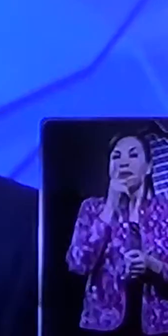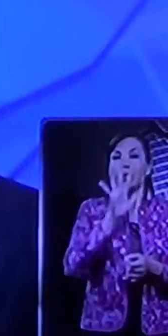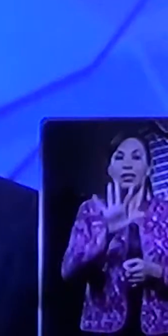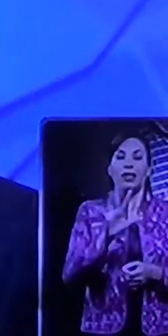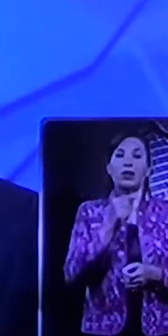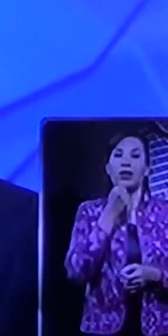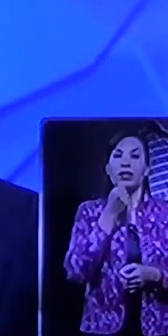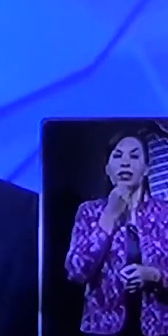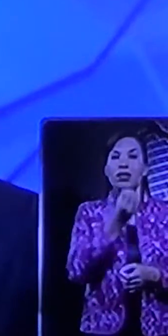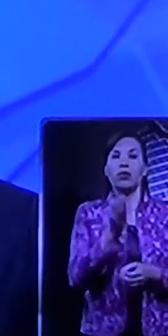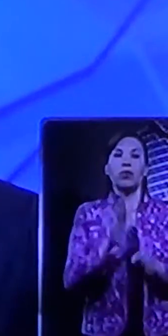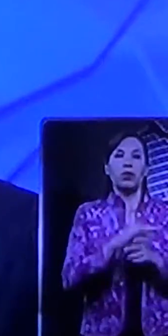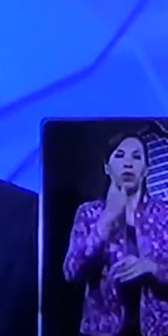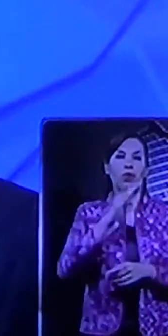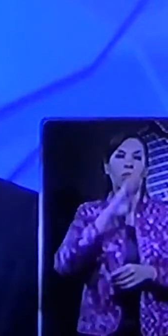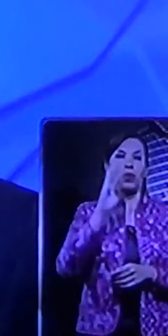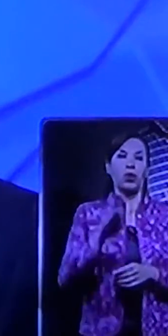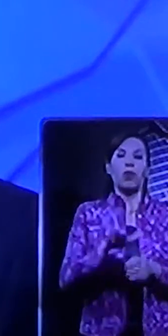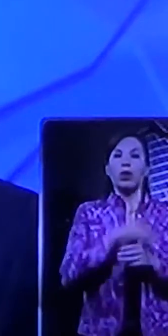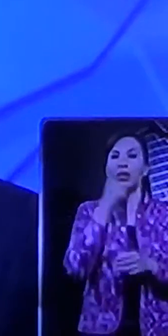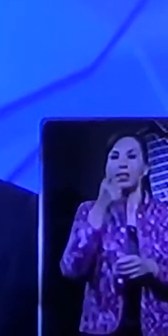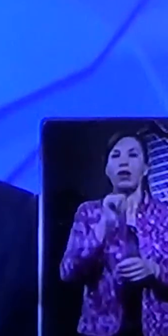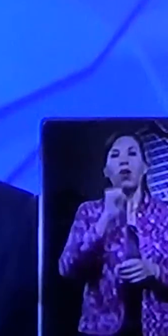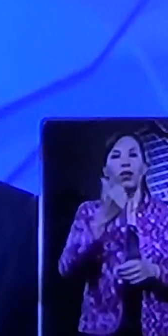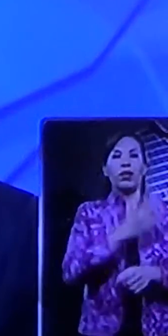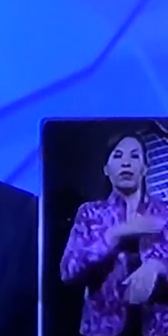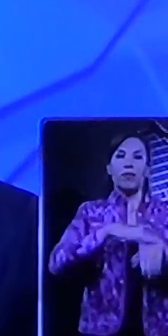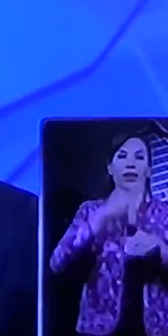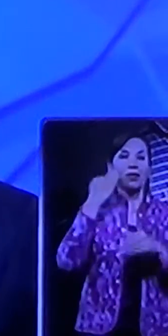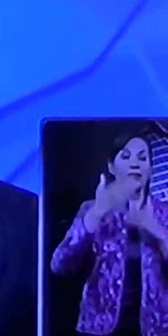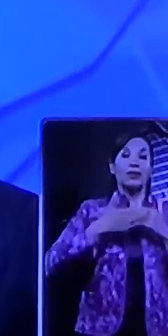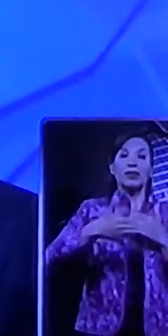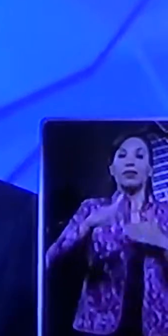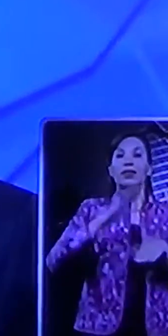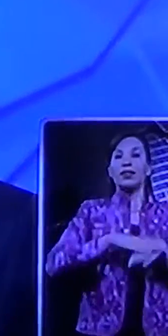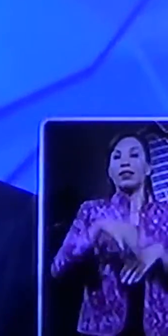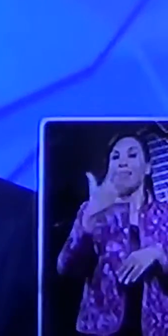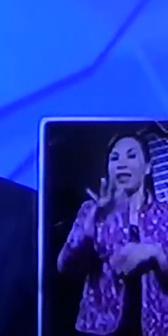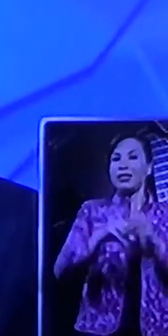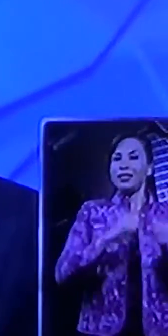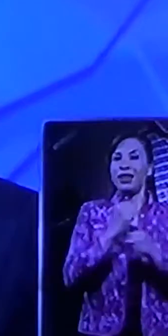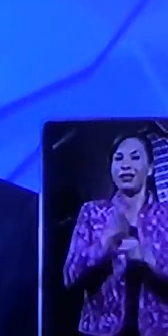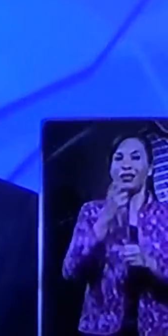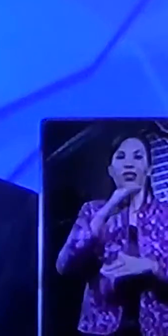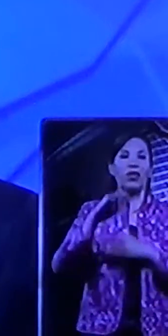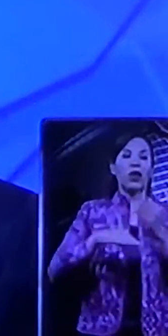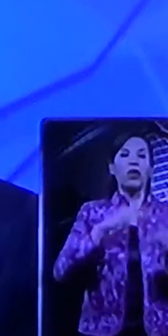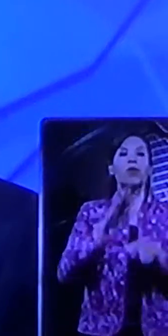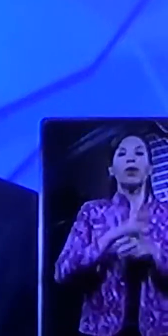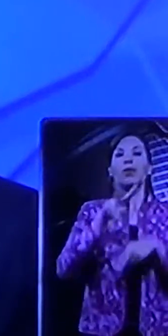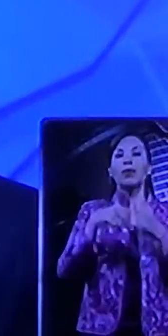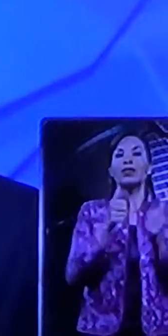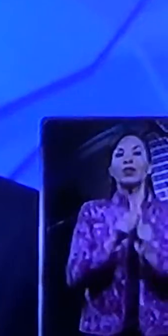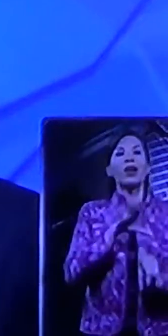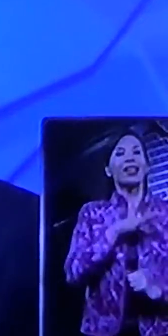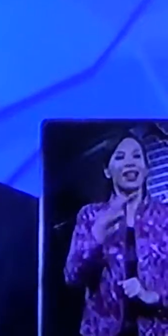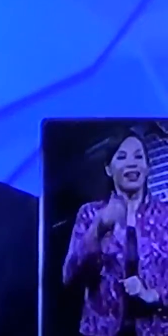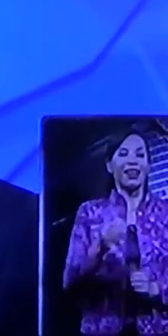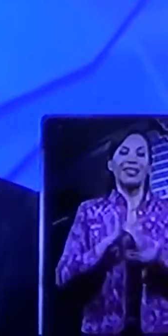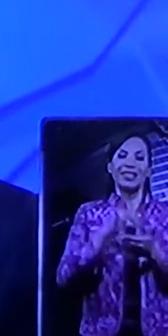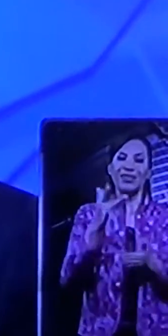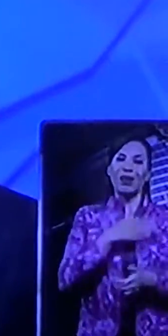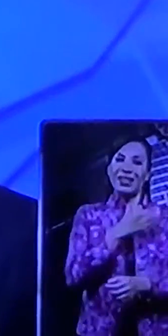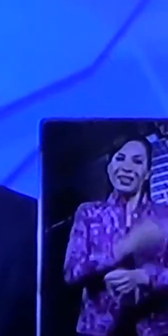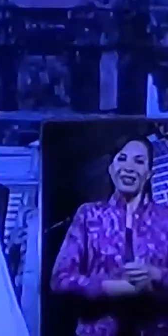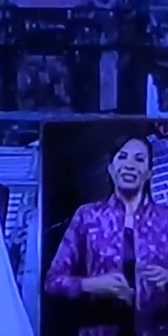sus 5 niños, porque uno murió, y promete no tener hijos en por lo menos una década. Es todo por mi parte, volvemos con Lolita Ayala.